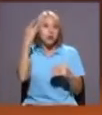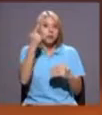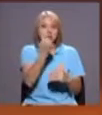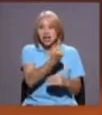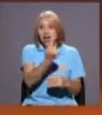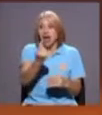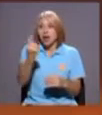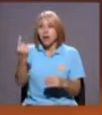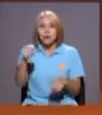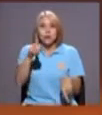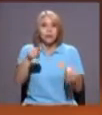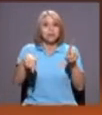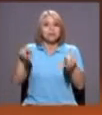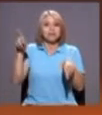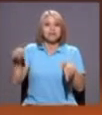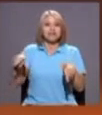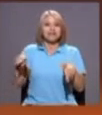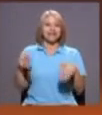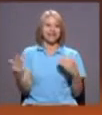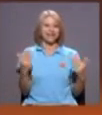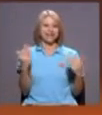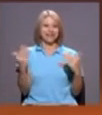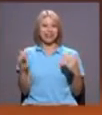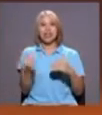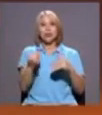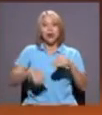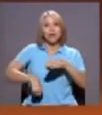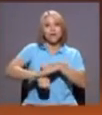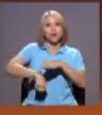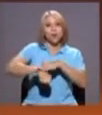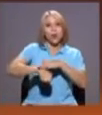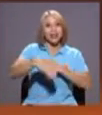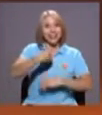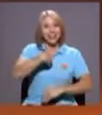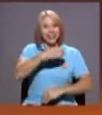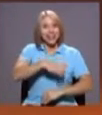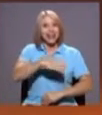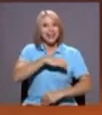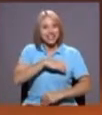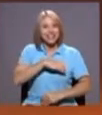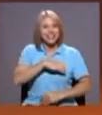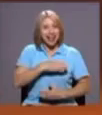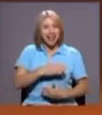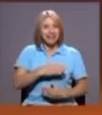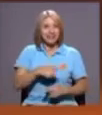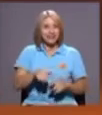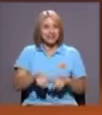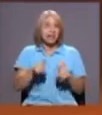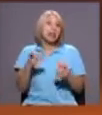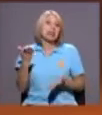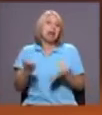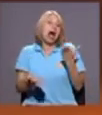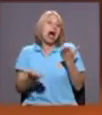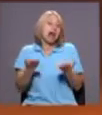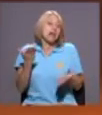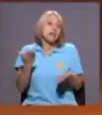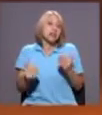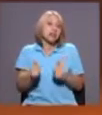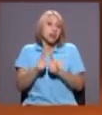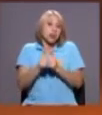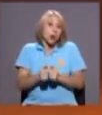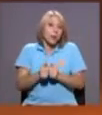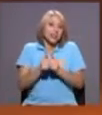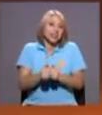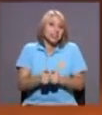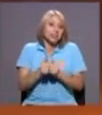El fútbol tiene esa característica que muy pocas cosas tienen. Tal vez los topes en los pueblos. A mí me gustan también porque ahí está la